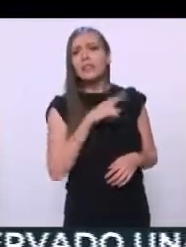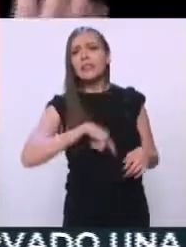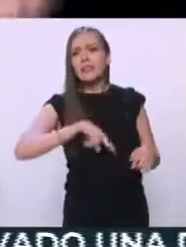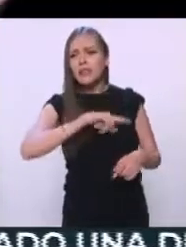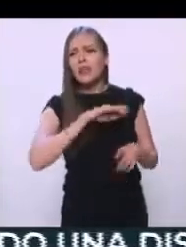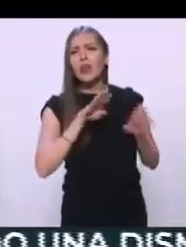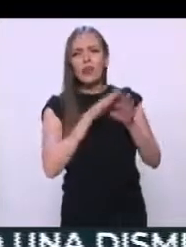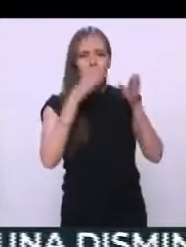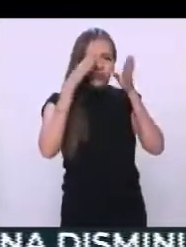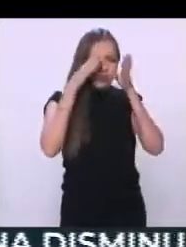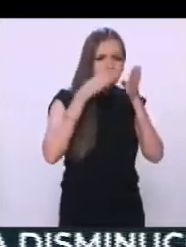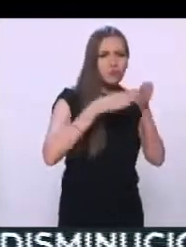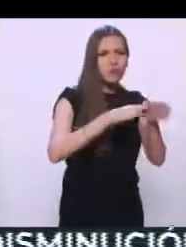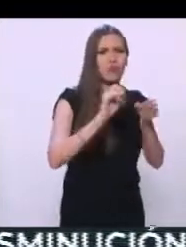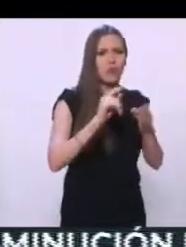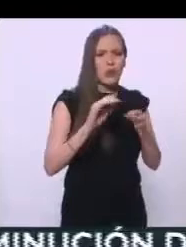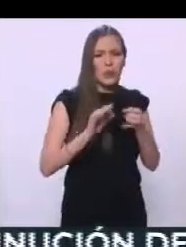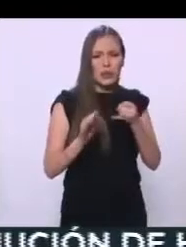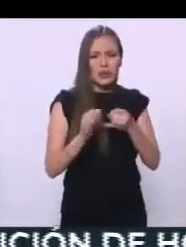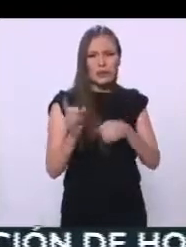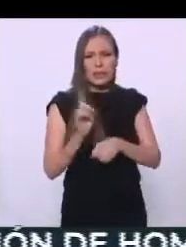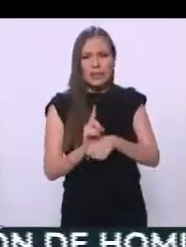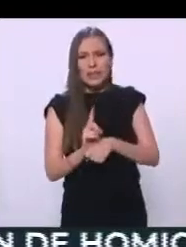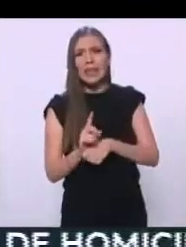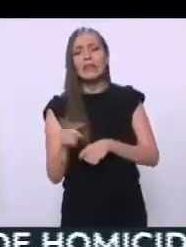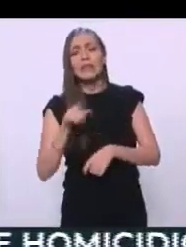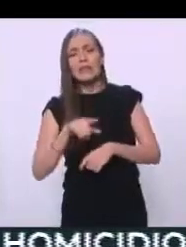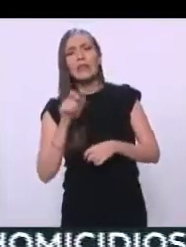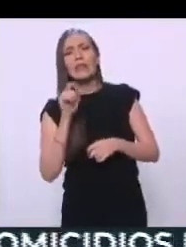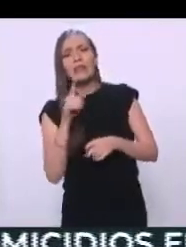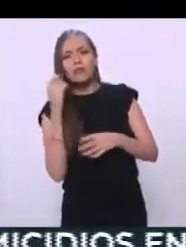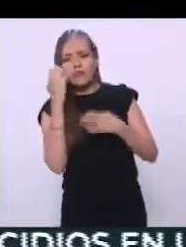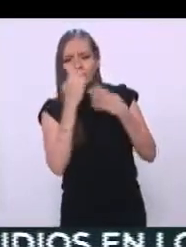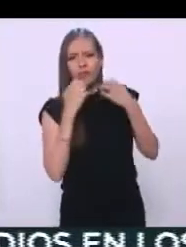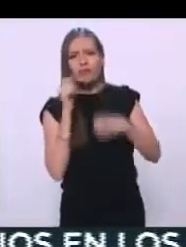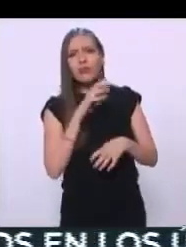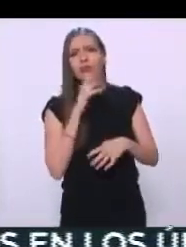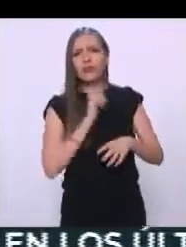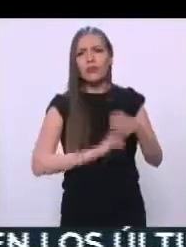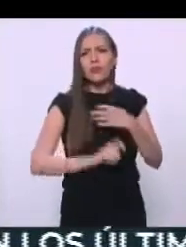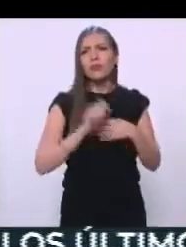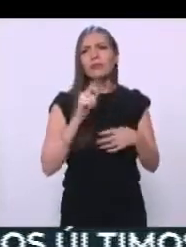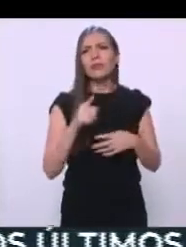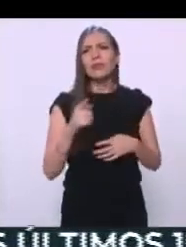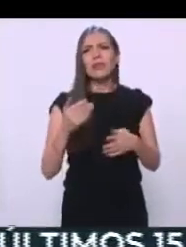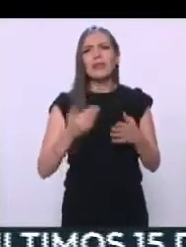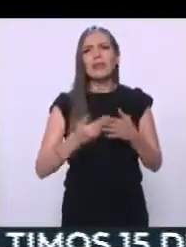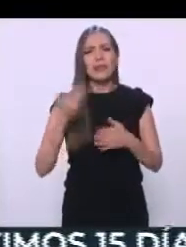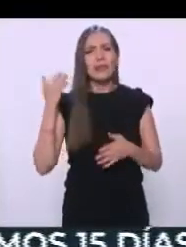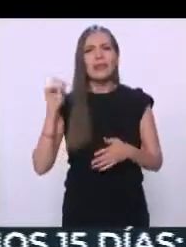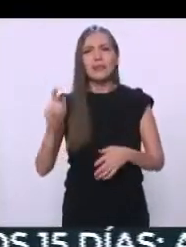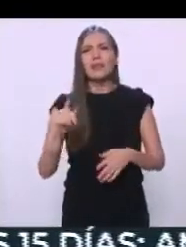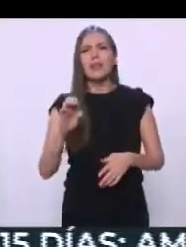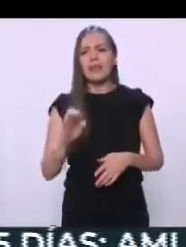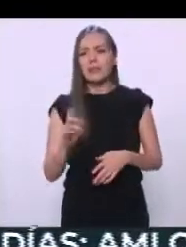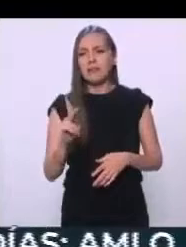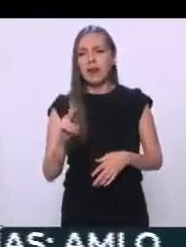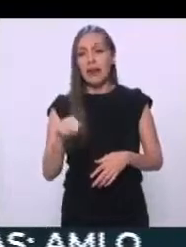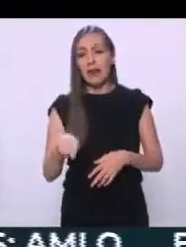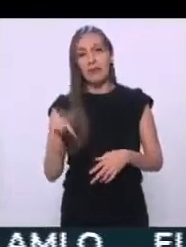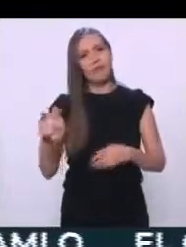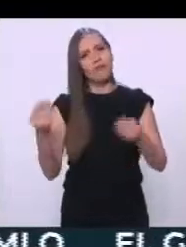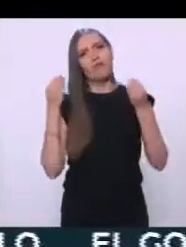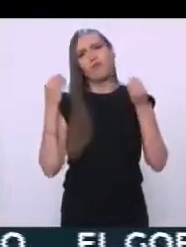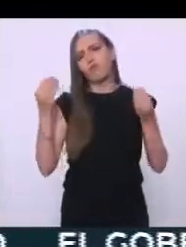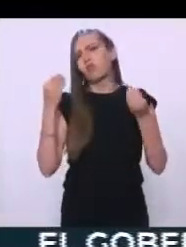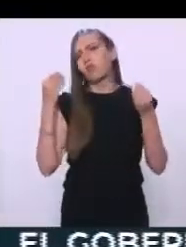últimos días y quizá años en analizar la corrupción del sexenio de Peña Nieto, que fue como récord en muchos sentidos, y